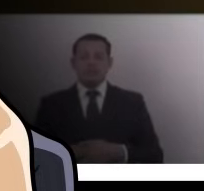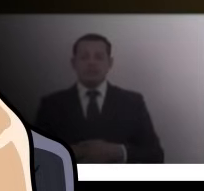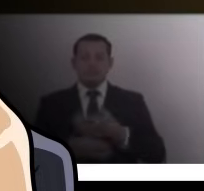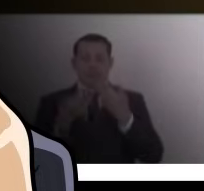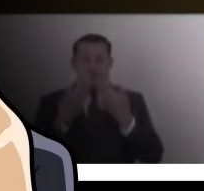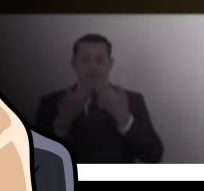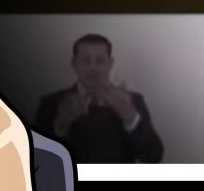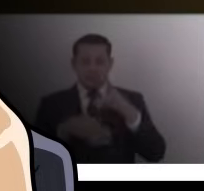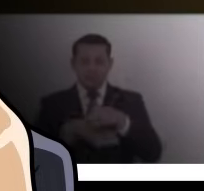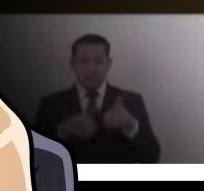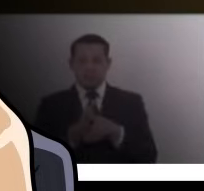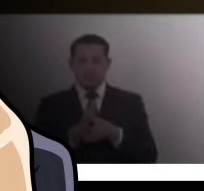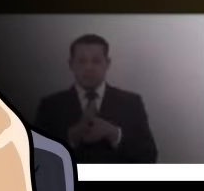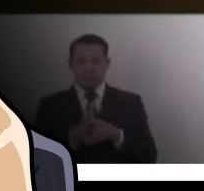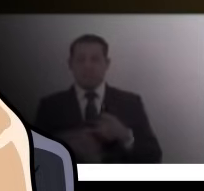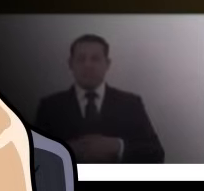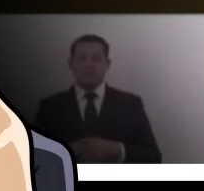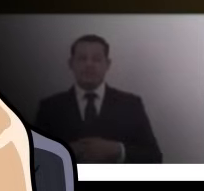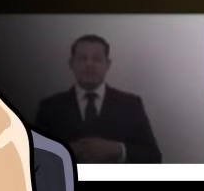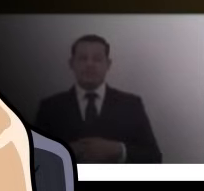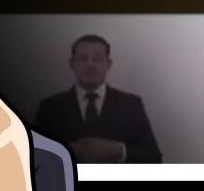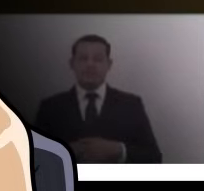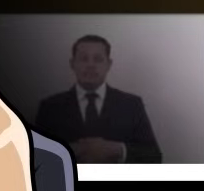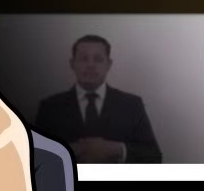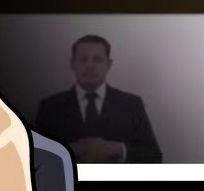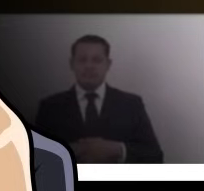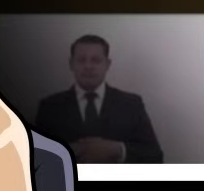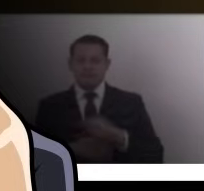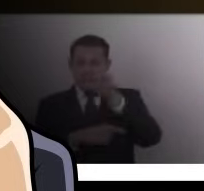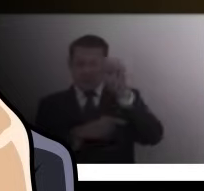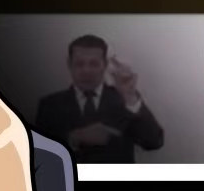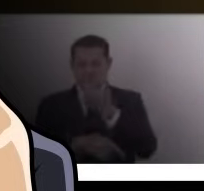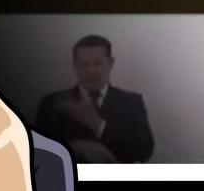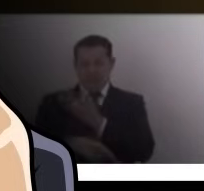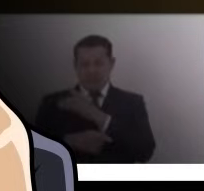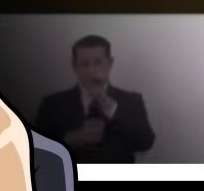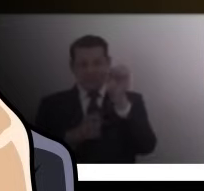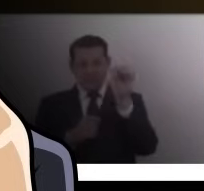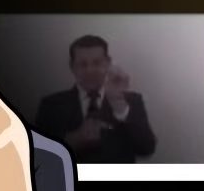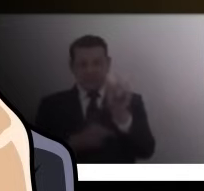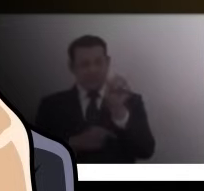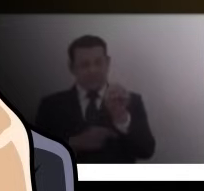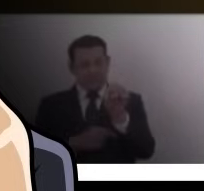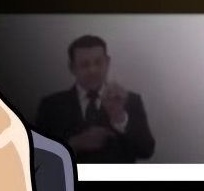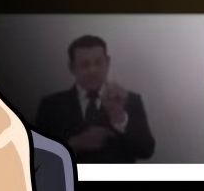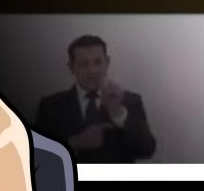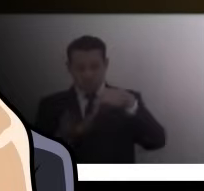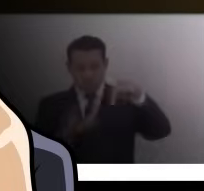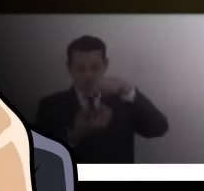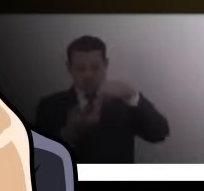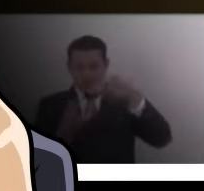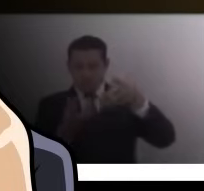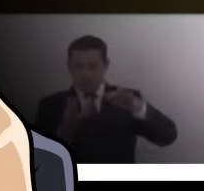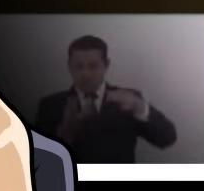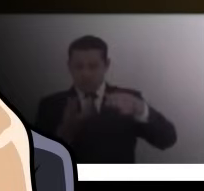Como lo dijeron los diputados, ¿será que le llama privilegio a eso que ustedes están